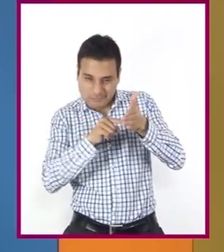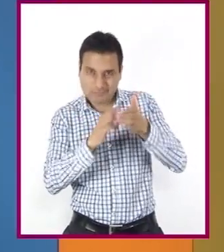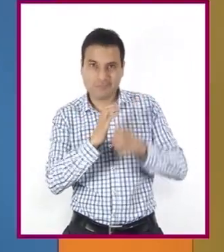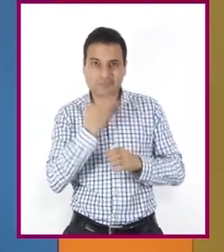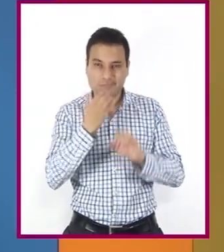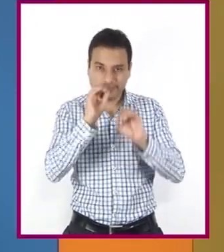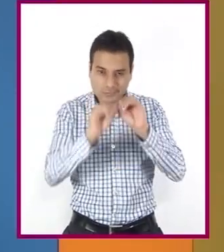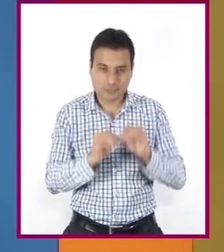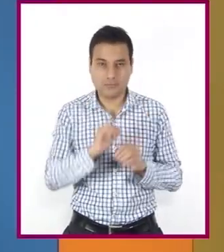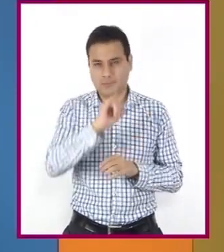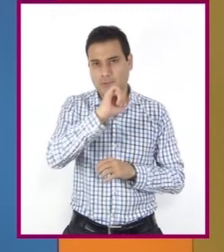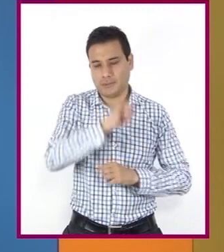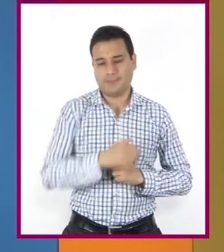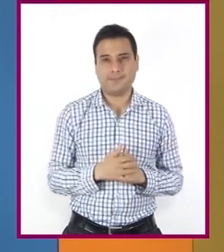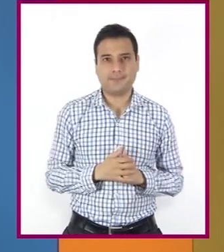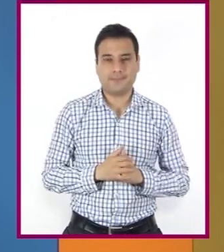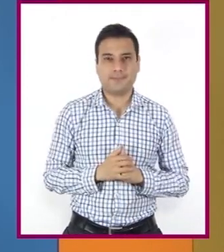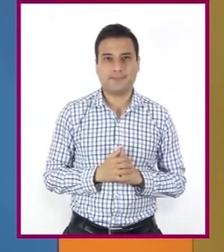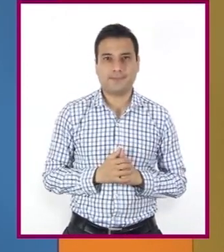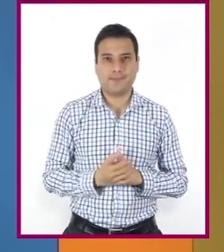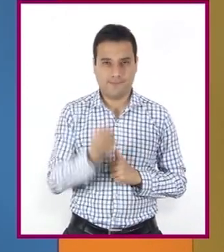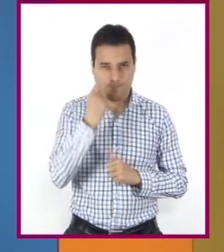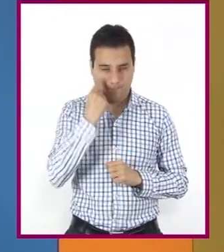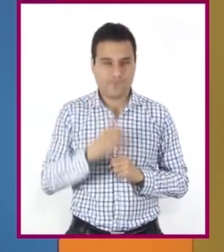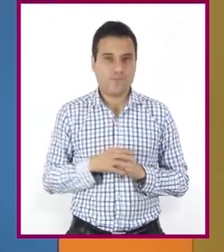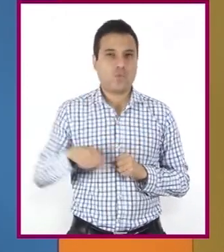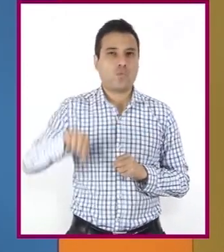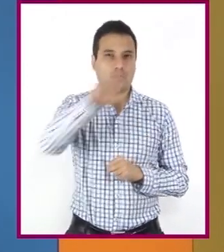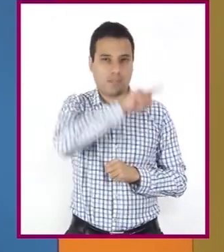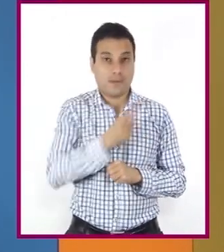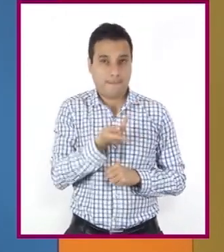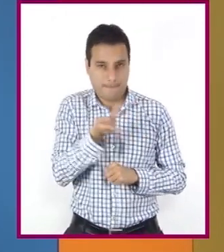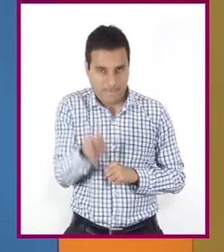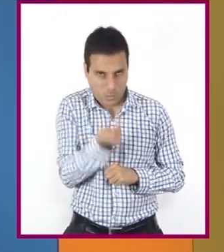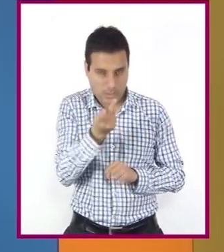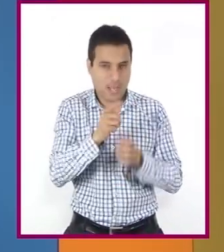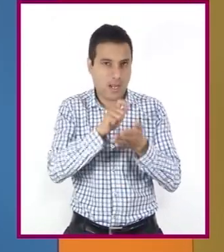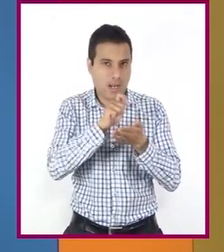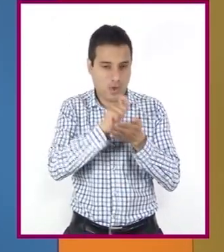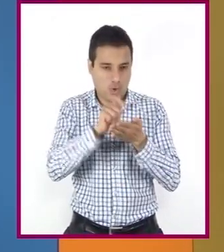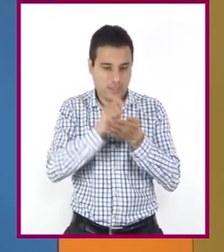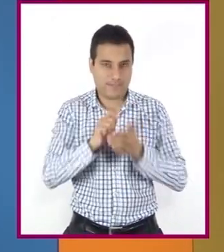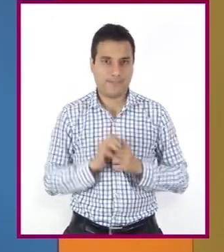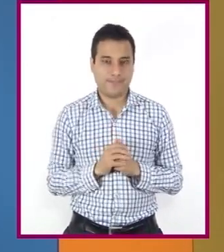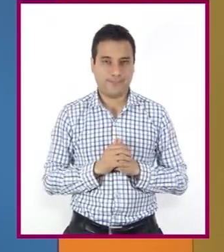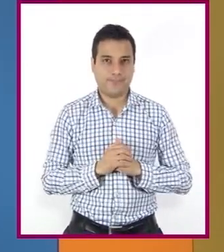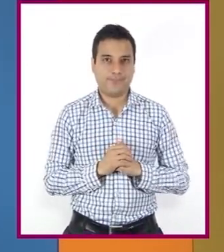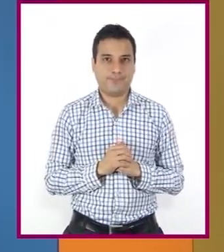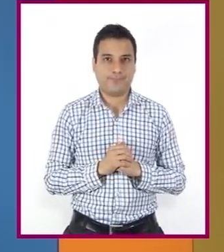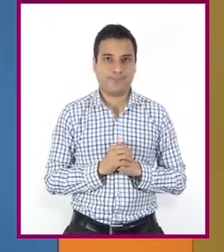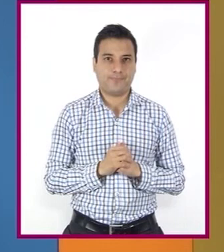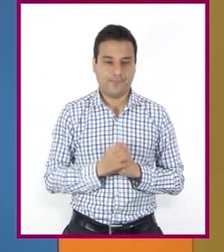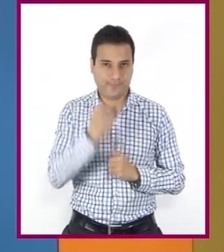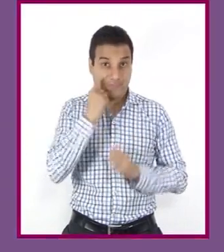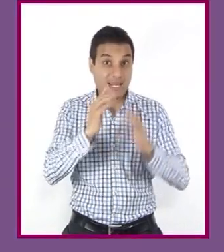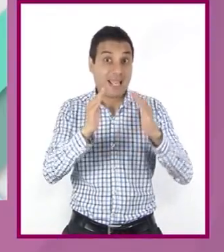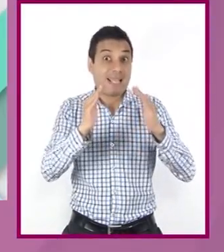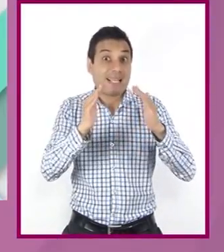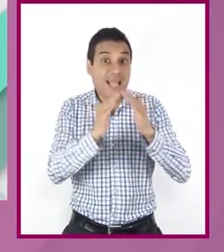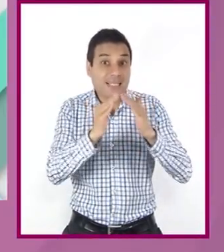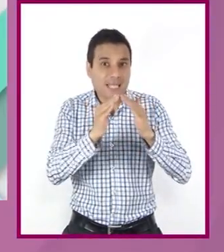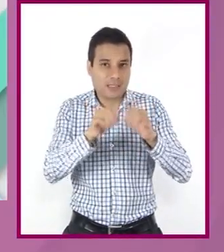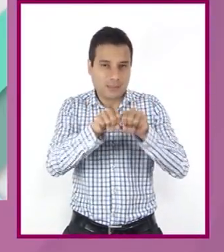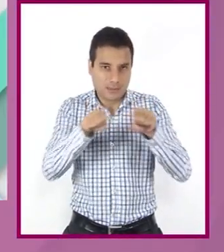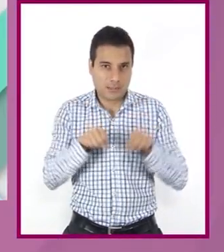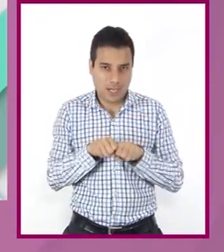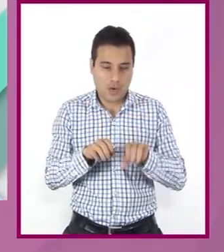Correcto, profesor. Ahora anoten la pregunta que viene acompañada del croquis de la sala de esta casa.